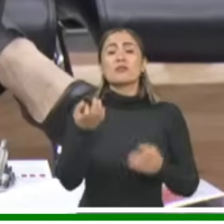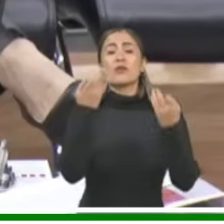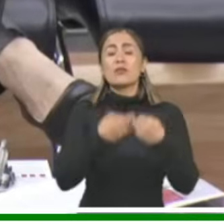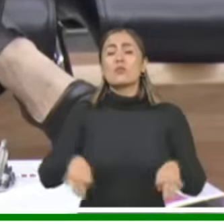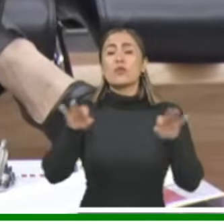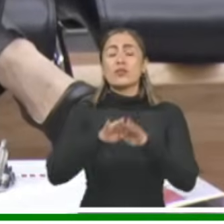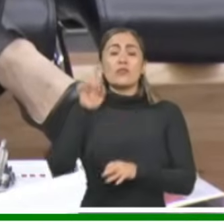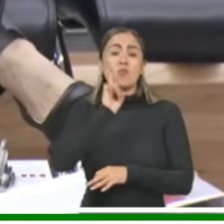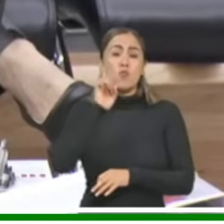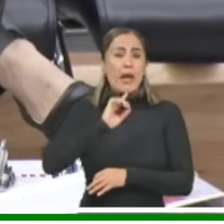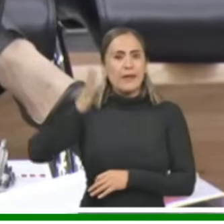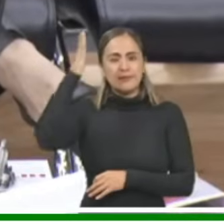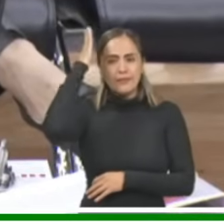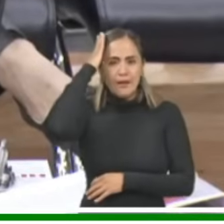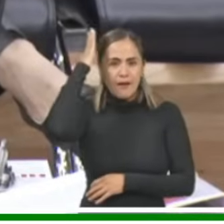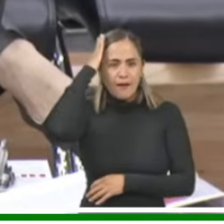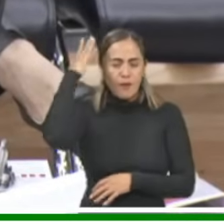una mujer encabece,